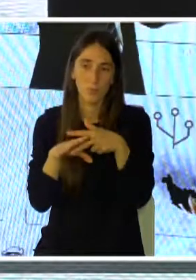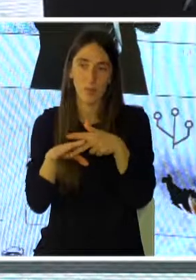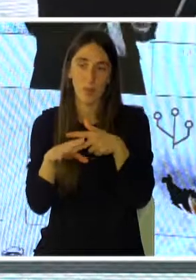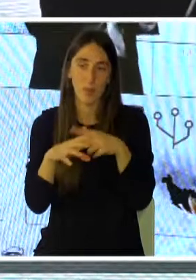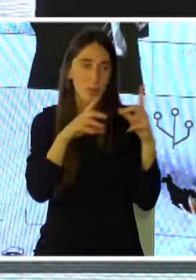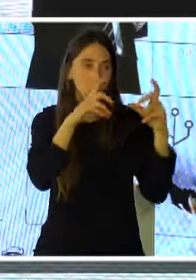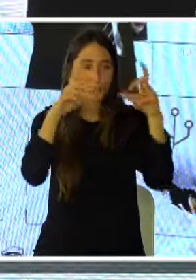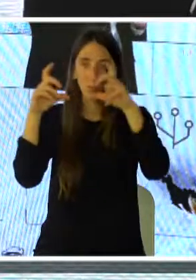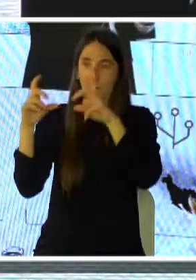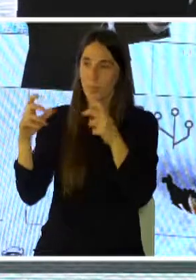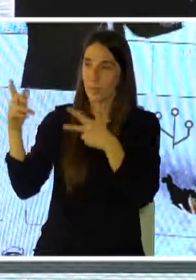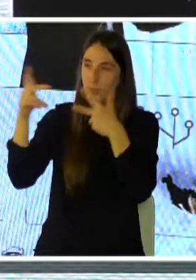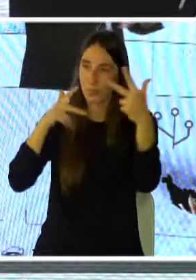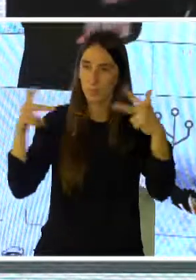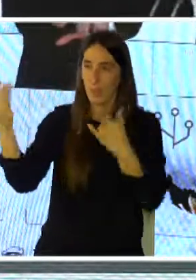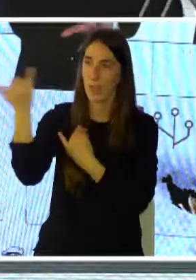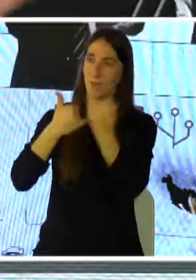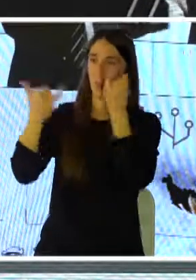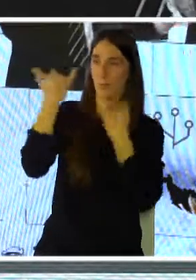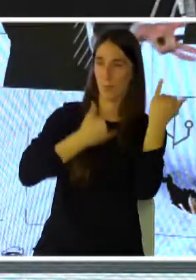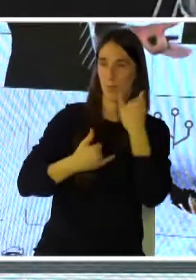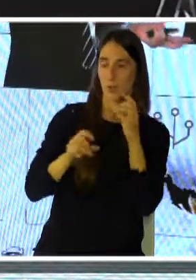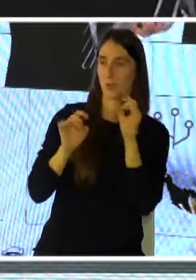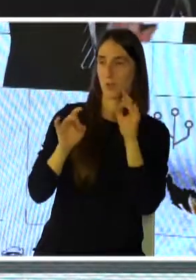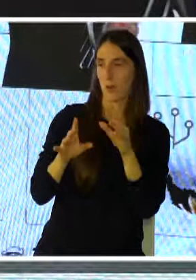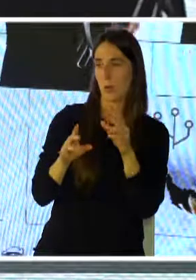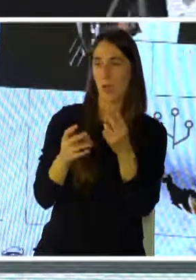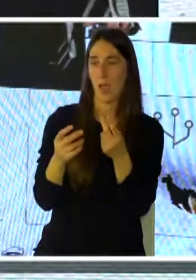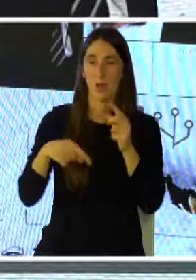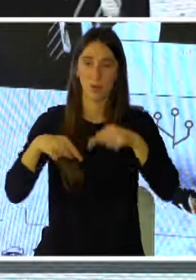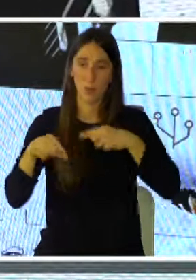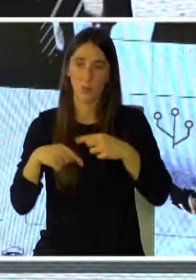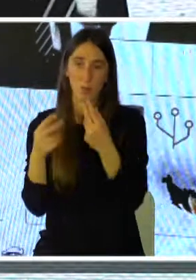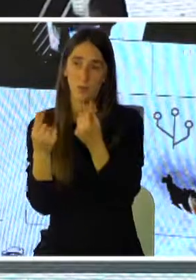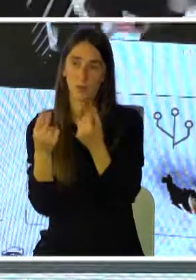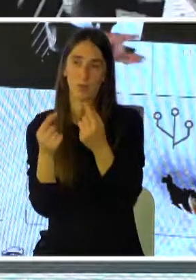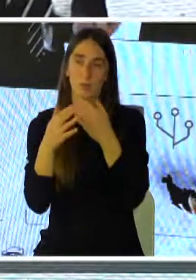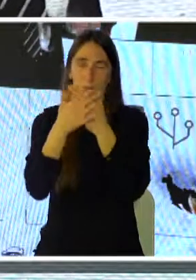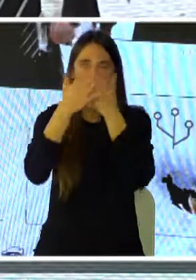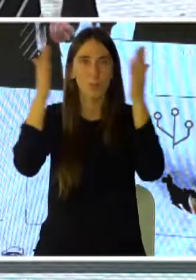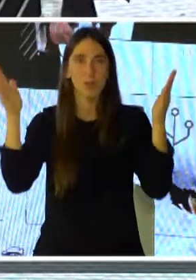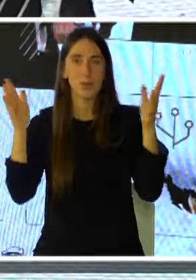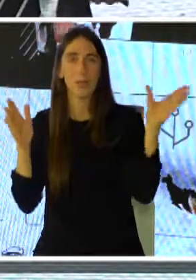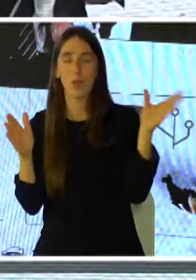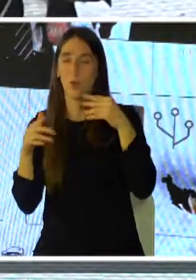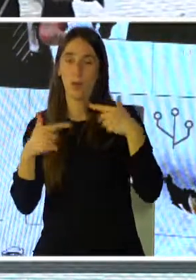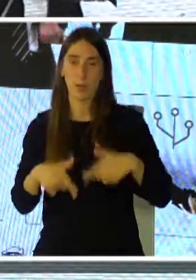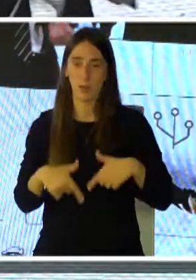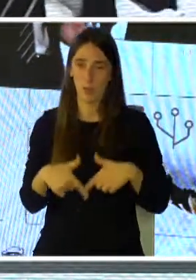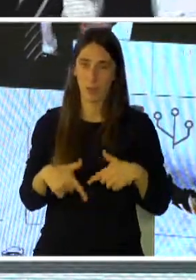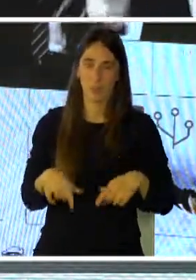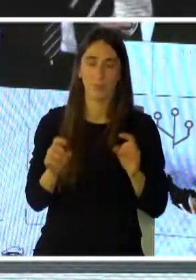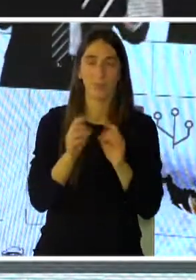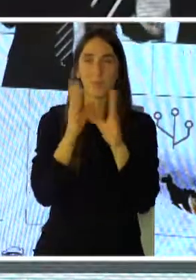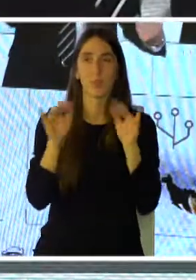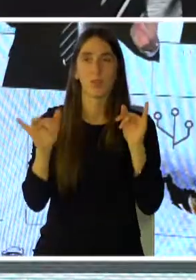capturando información. Y acá miramos no solo de la perspectiva de recursos financieros, sino ampliamos un poco más la mirada a lo que es toda la Intendencia. Claramente